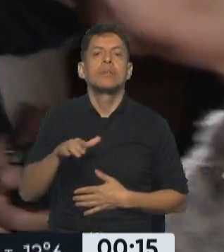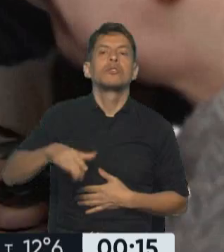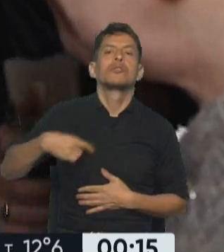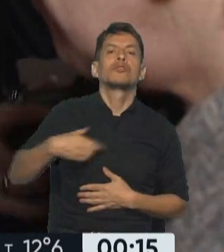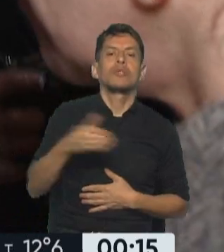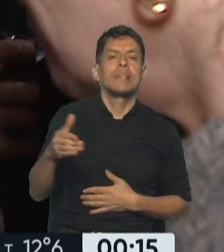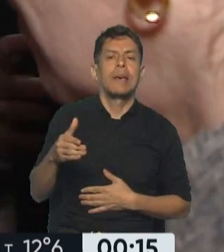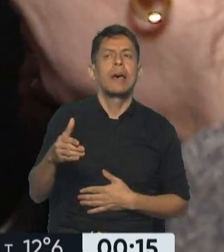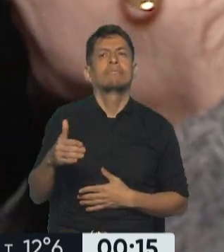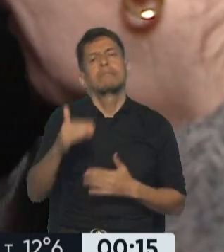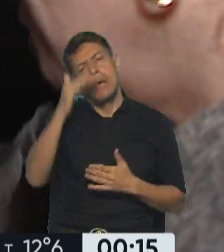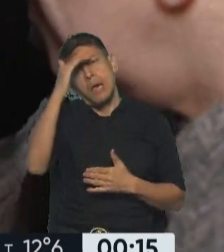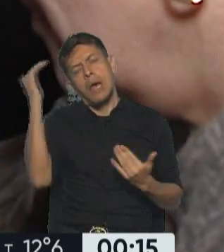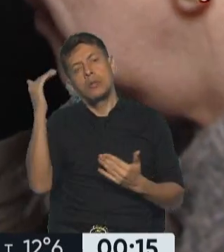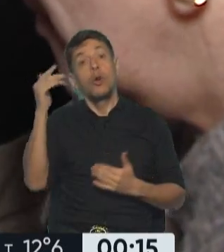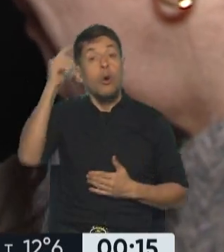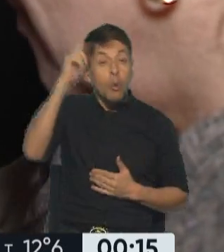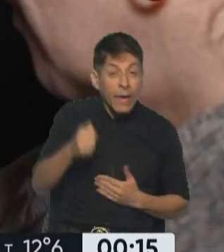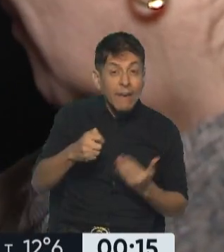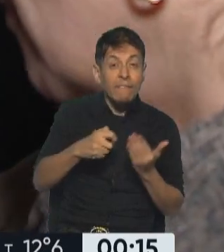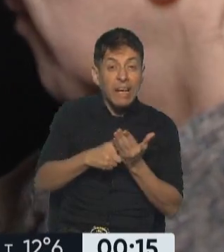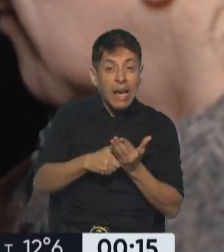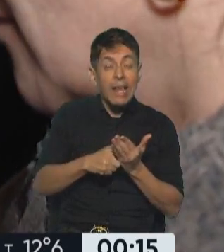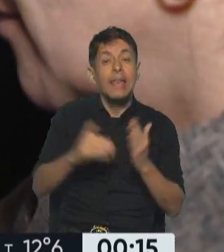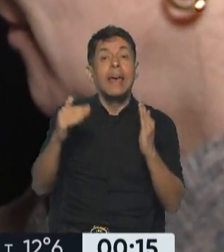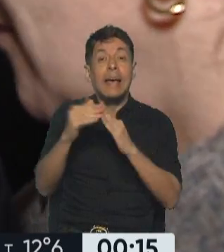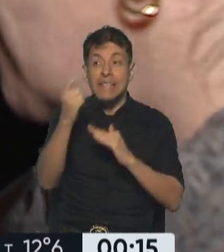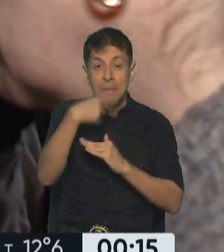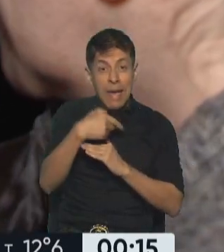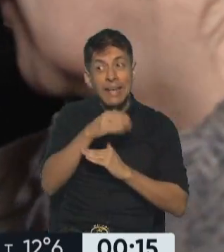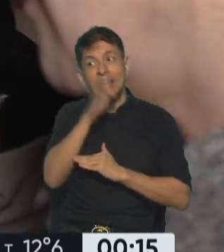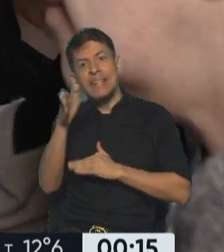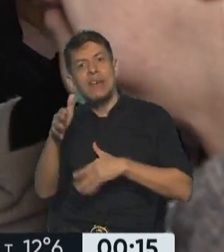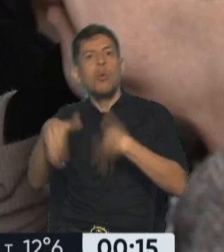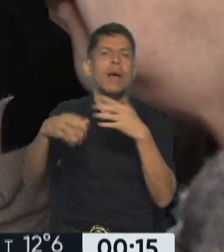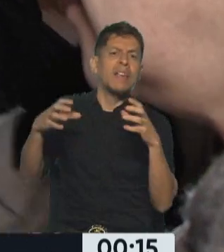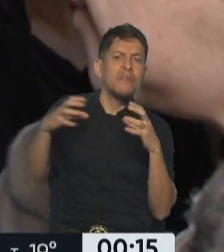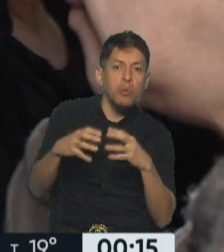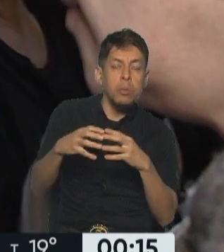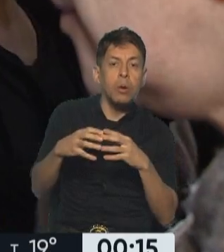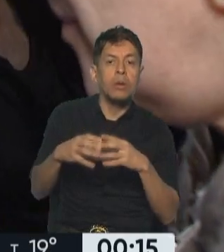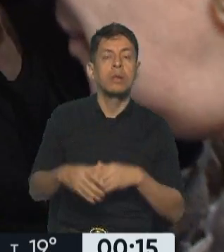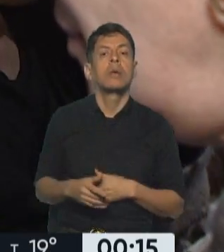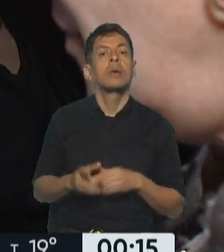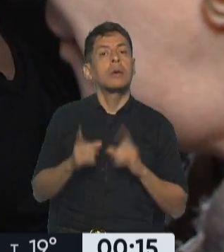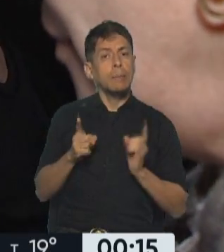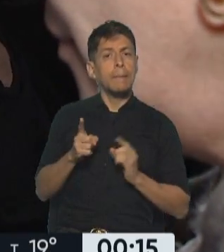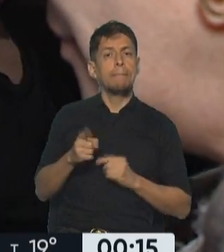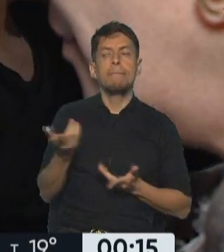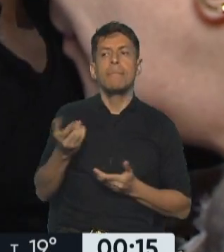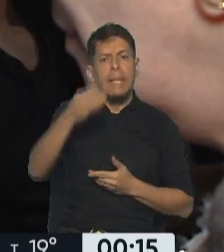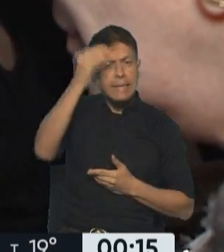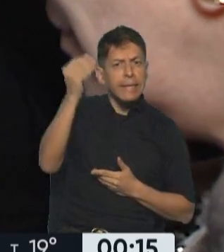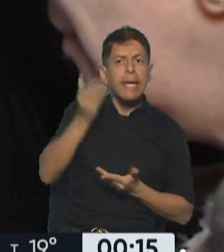más el manoseo. Mirá, a ver, que el juez y que el fiscal jueguen a la pelota en la quinta de Macri y que no le permitan a Cristina ampliar su indagatoria, habla